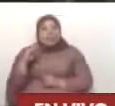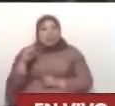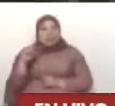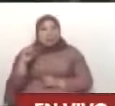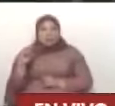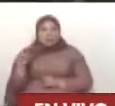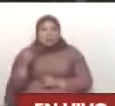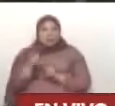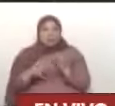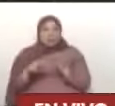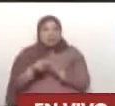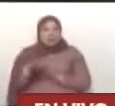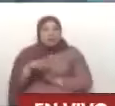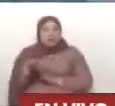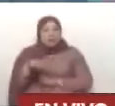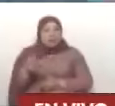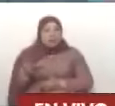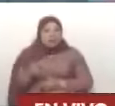¿Ese Gamboa de dónde viene?